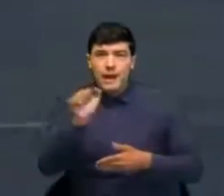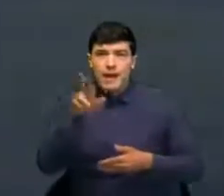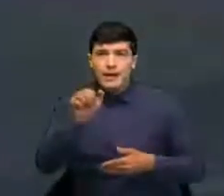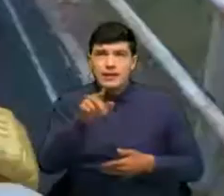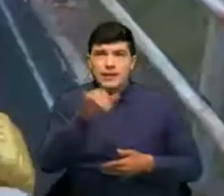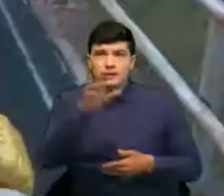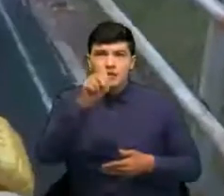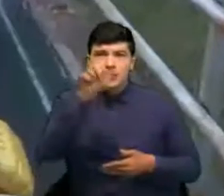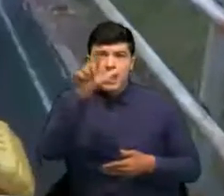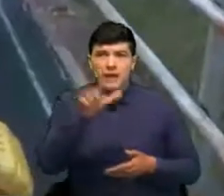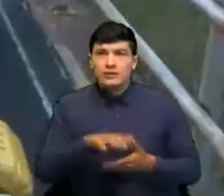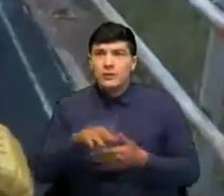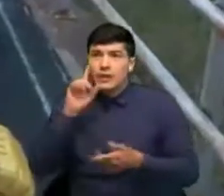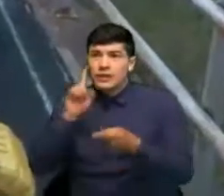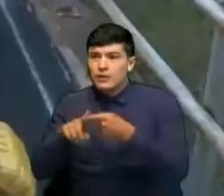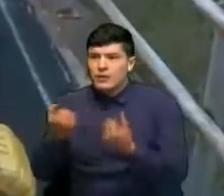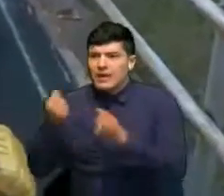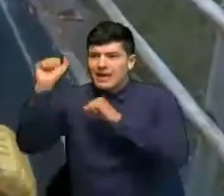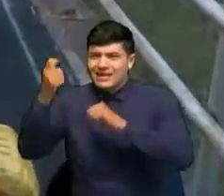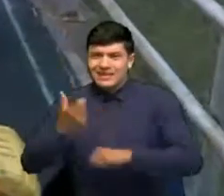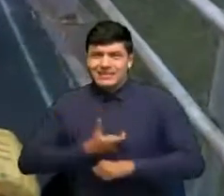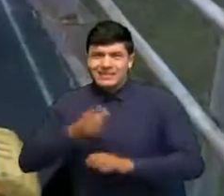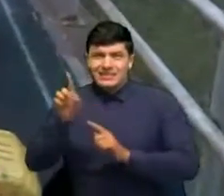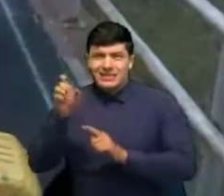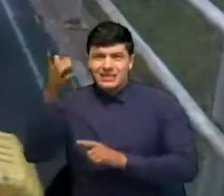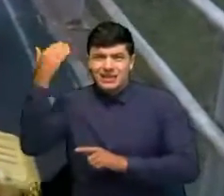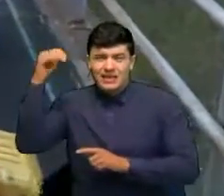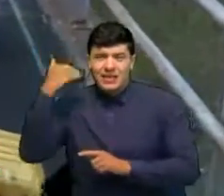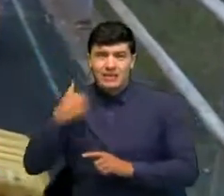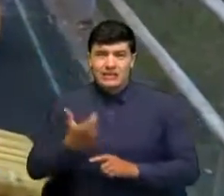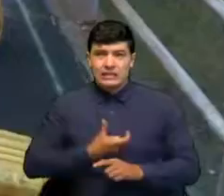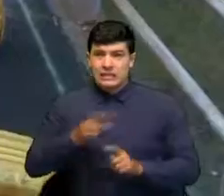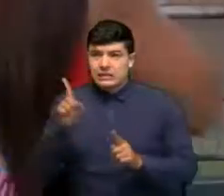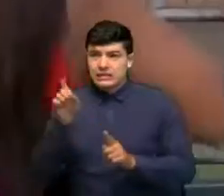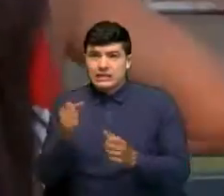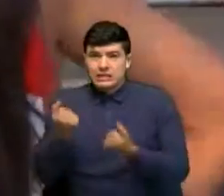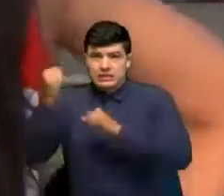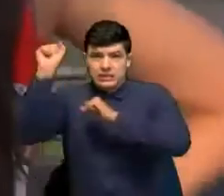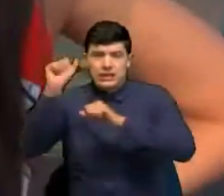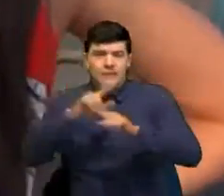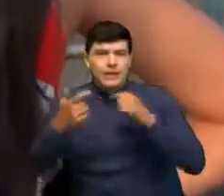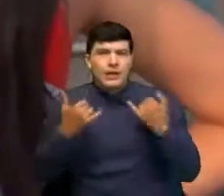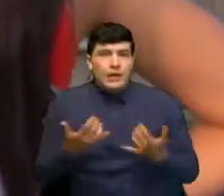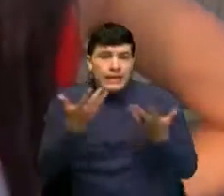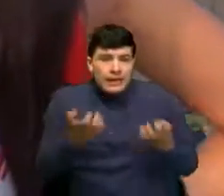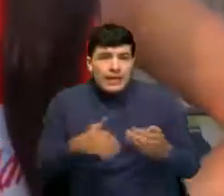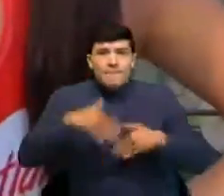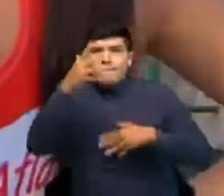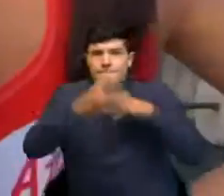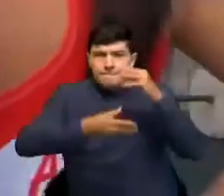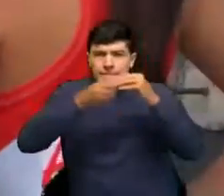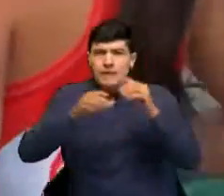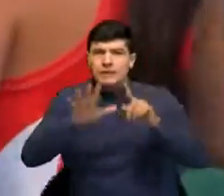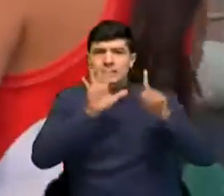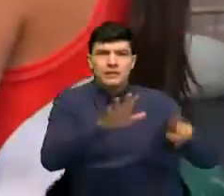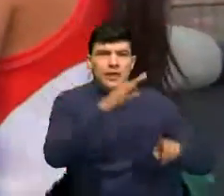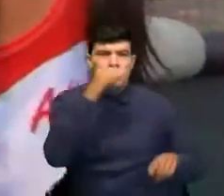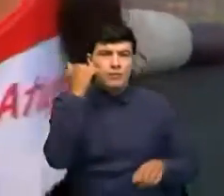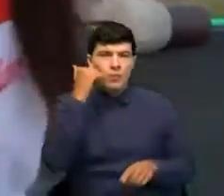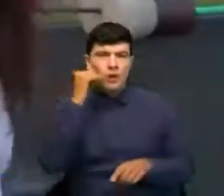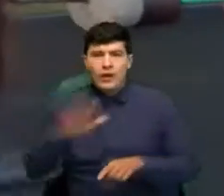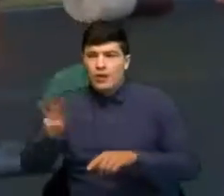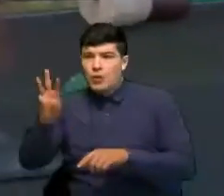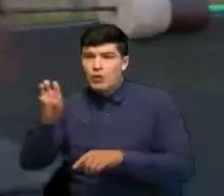será superar las 6 medallas alcanzadas en los anteriores Juegos en el departamento de Tolima. 6 mujeres y 8 hombres